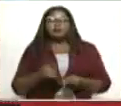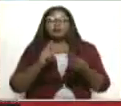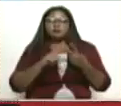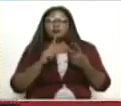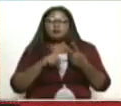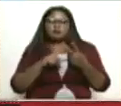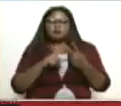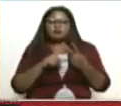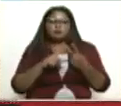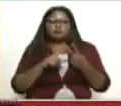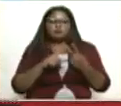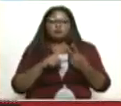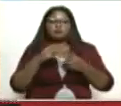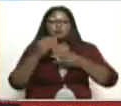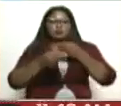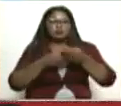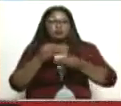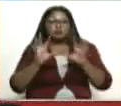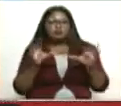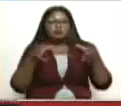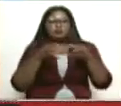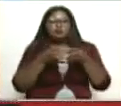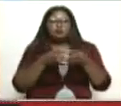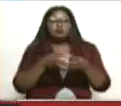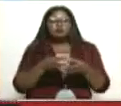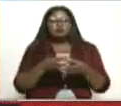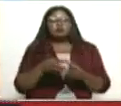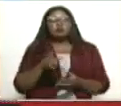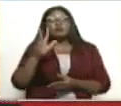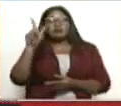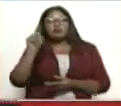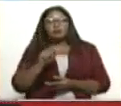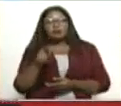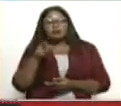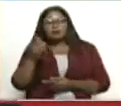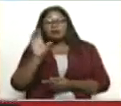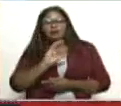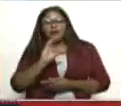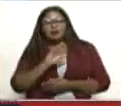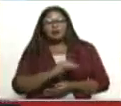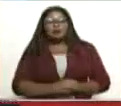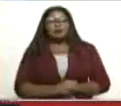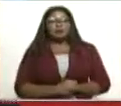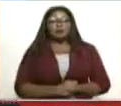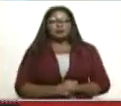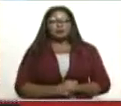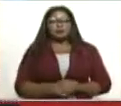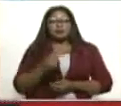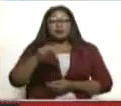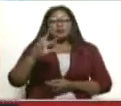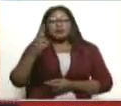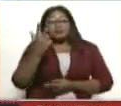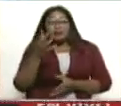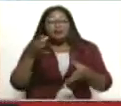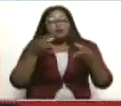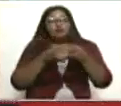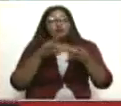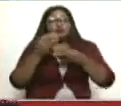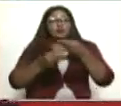fue una reunión de emergencia que tuvimos acá ya en Caracas. Y en esta tercera reunión,